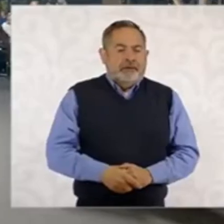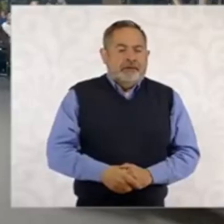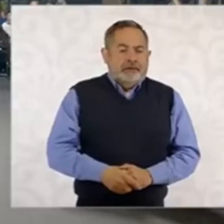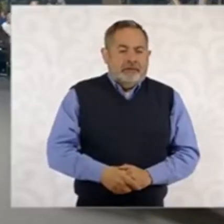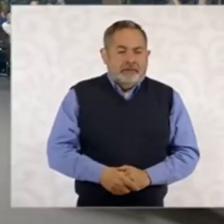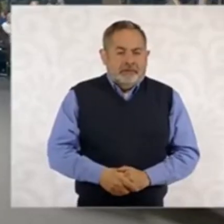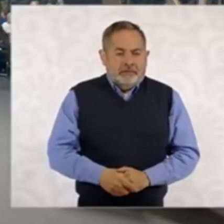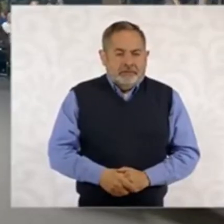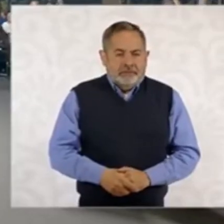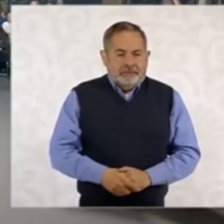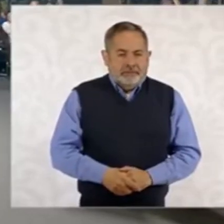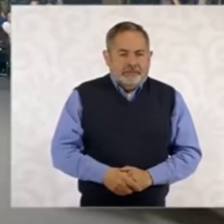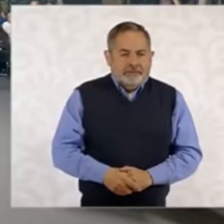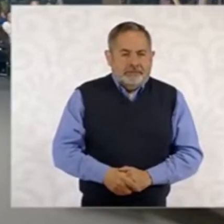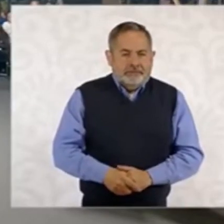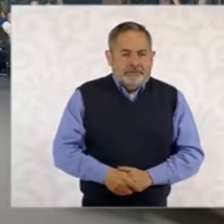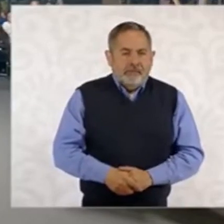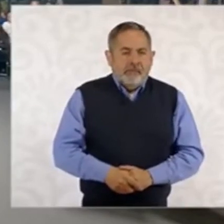Muchas gracias.